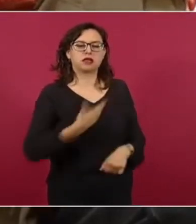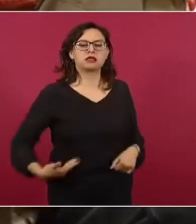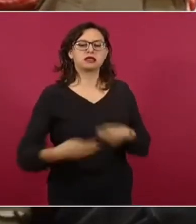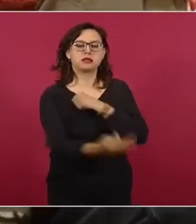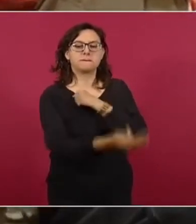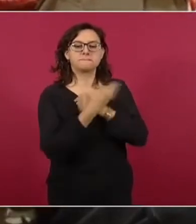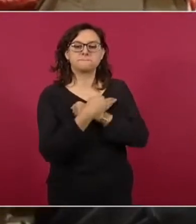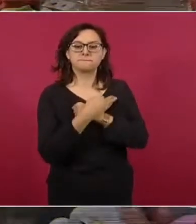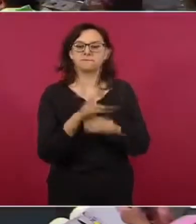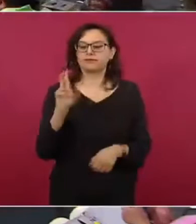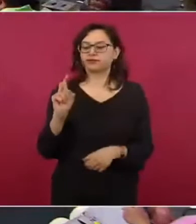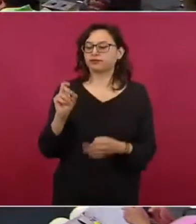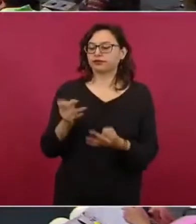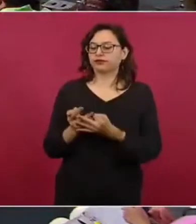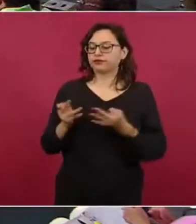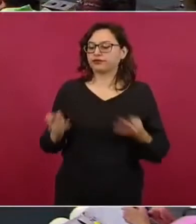Gracias.